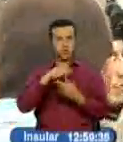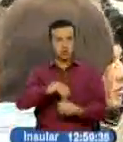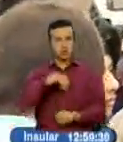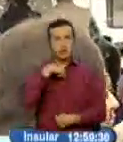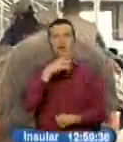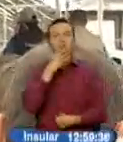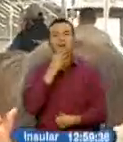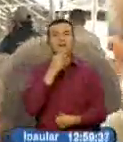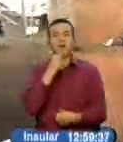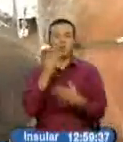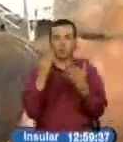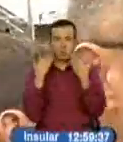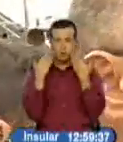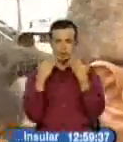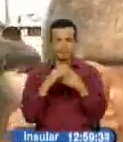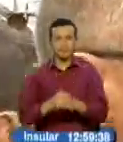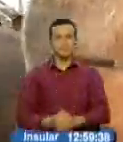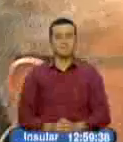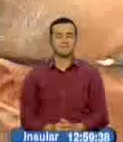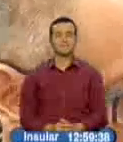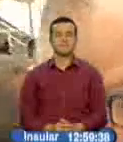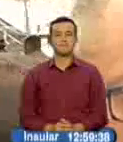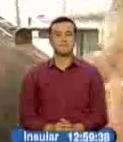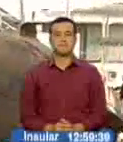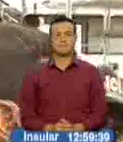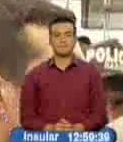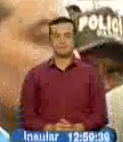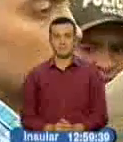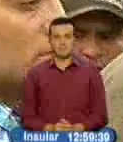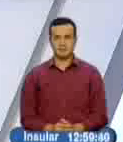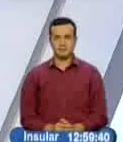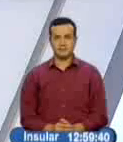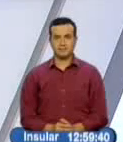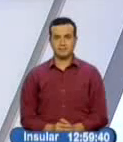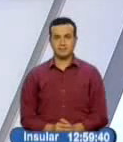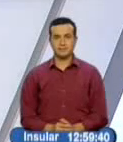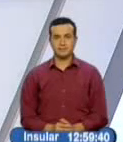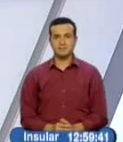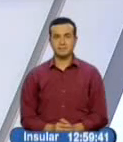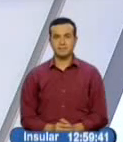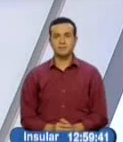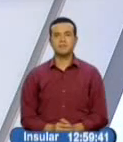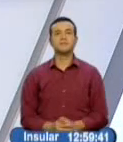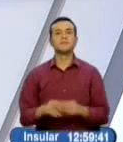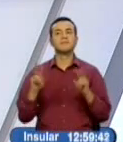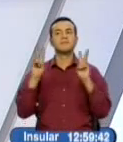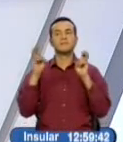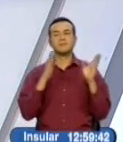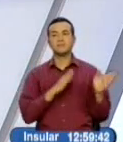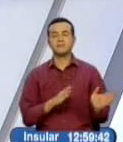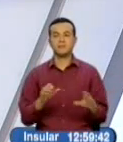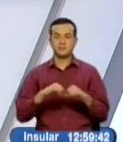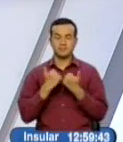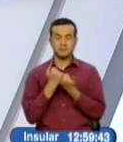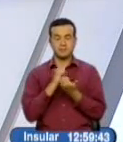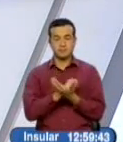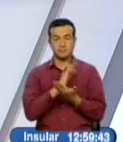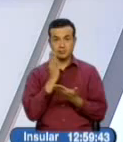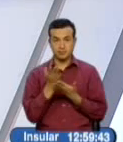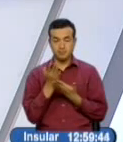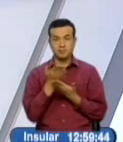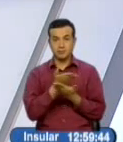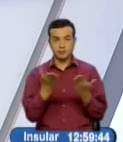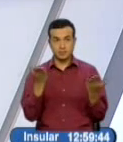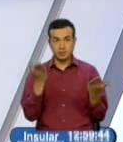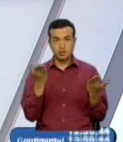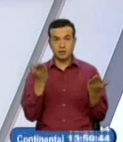de Guayaquil. Mirta Carrillo, Ecuador TV. Muchas gracias. Regresamos al orden legislativo. El Pleno de la Asamblea